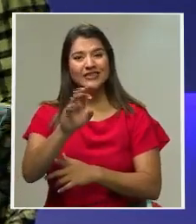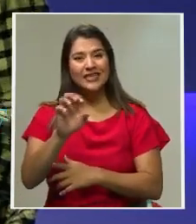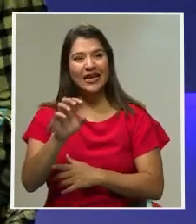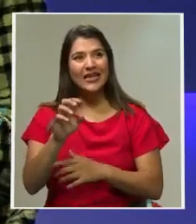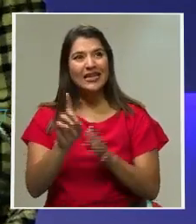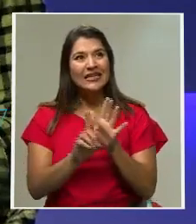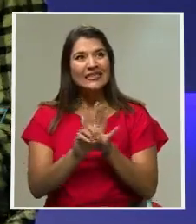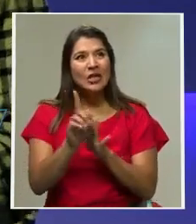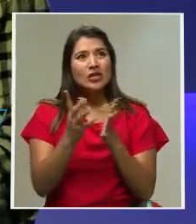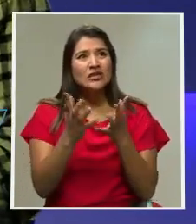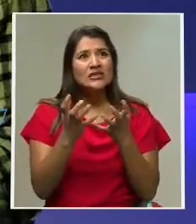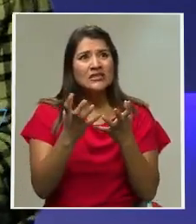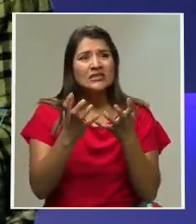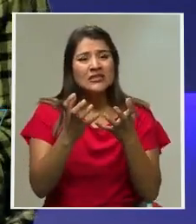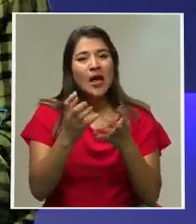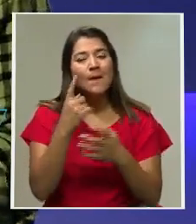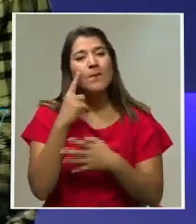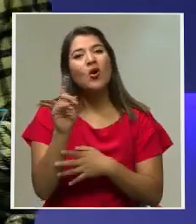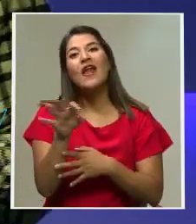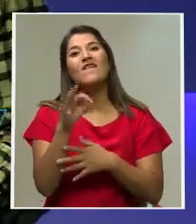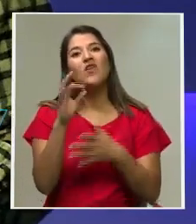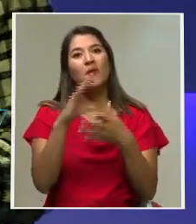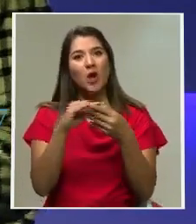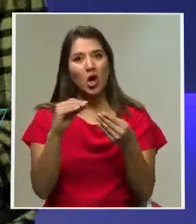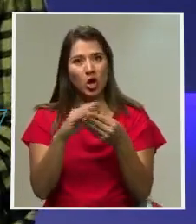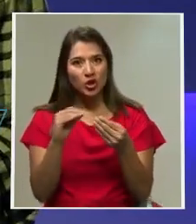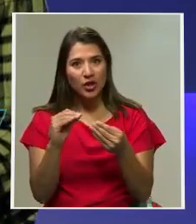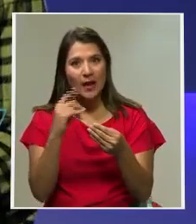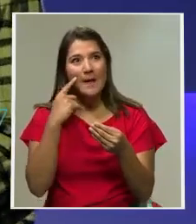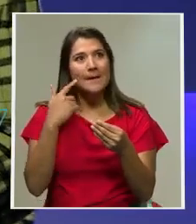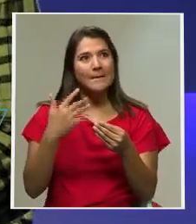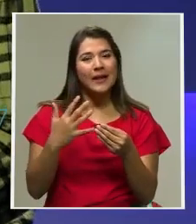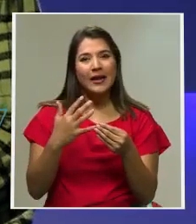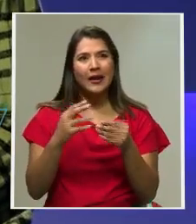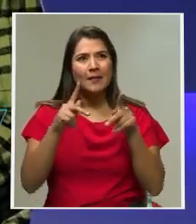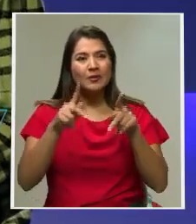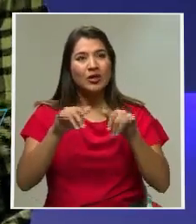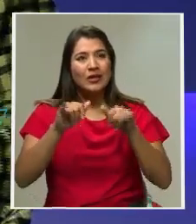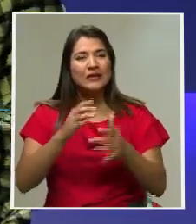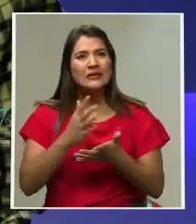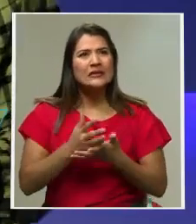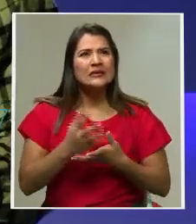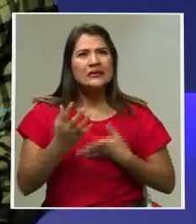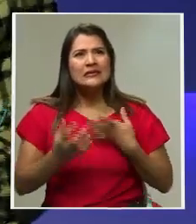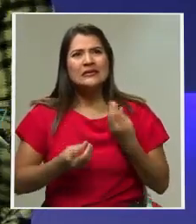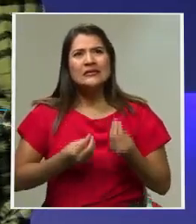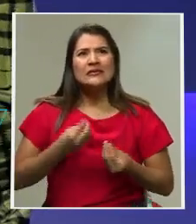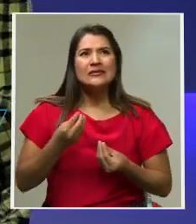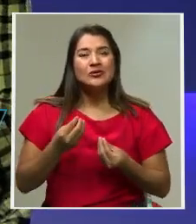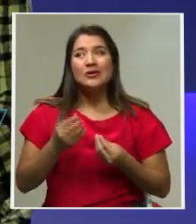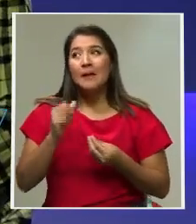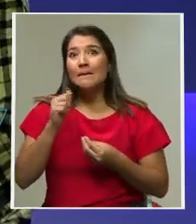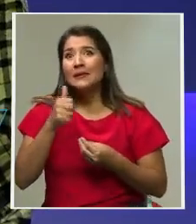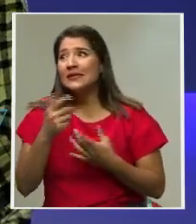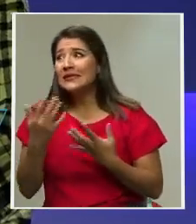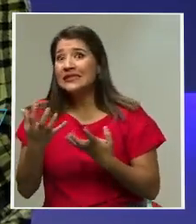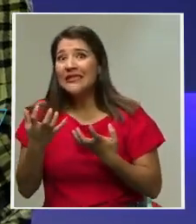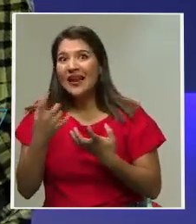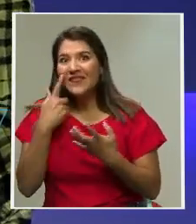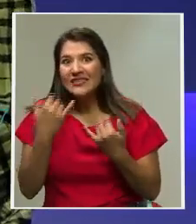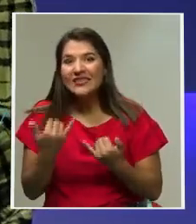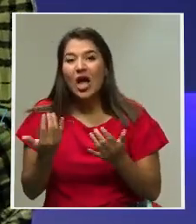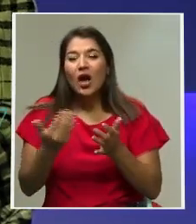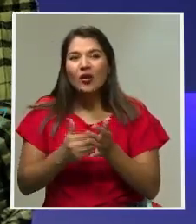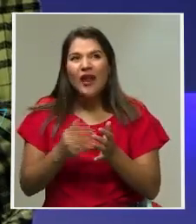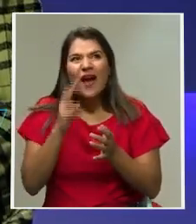relato, ¿verdad? Y con esos recursos narrativos para dejar las cosas en suspenso. Pero en el libro también queríamos ir un poco más allá